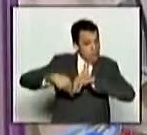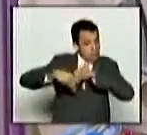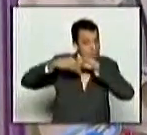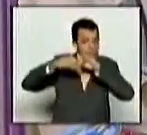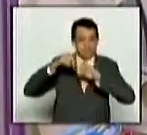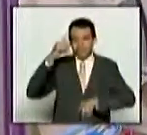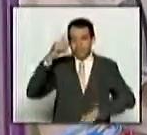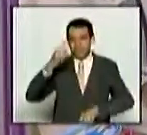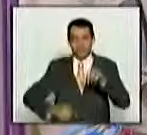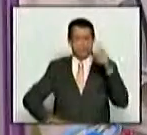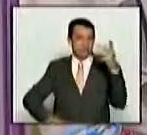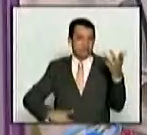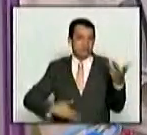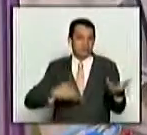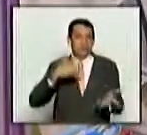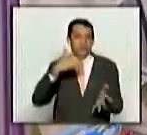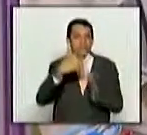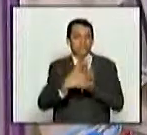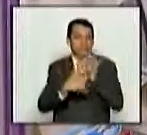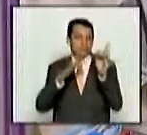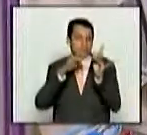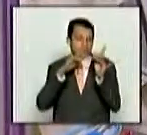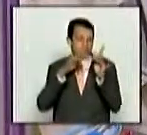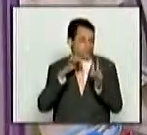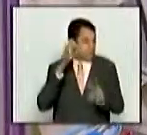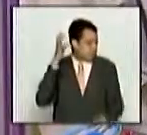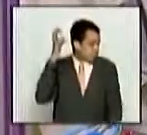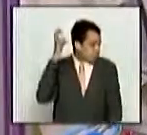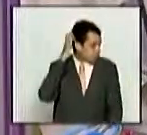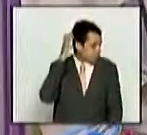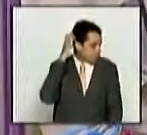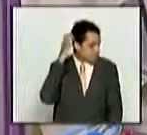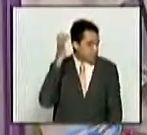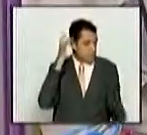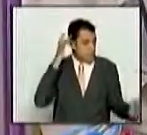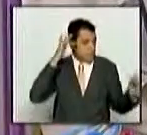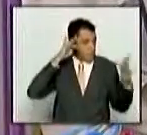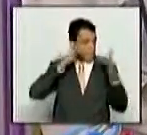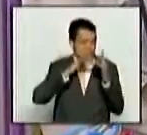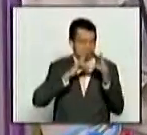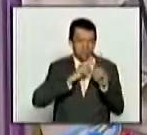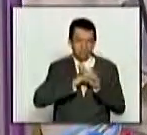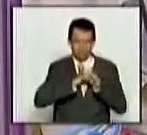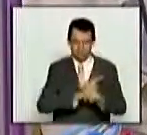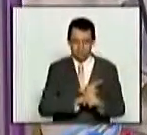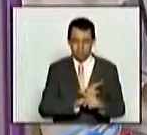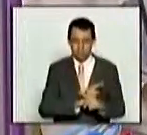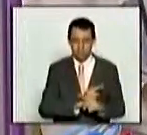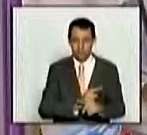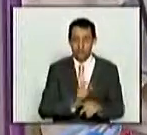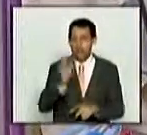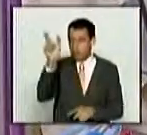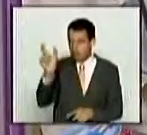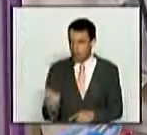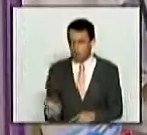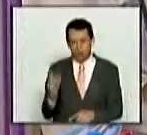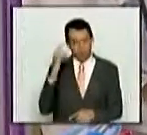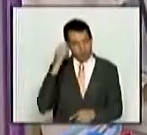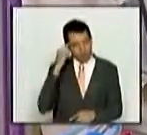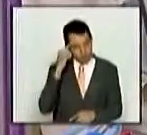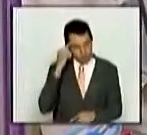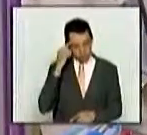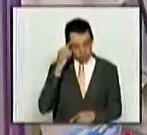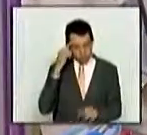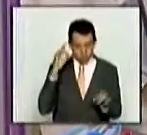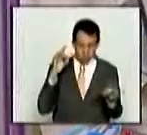y es casi prácticamente que pasa el cerebro por vía de 3 neuronas, es casi que de inmediato. Uno tiene pacientes de migraña y empieza a hacer la